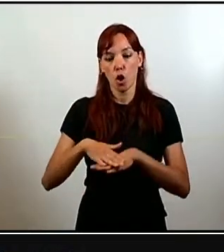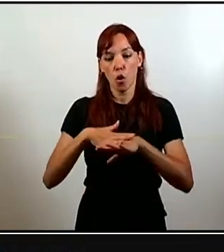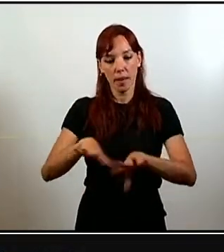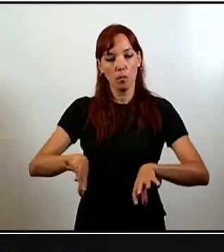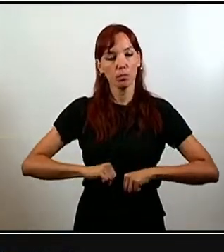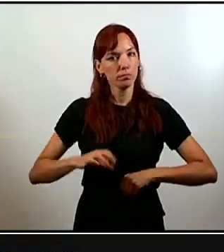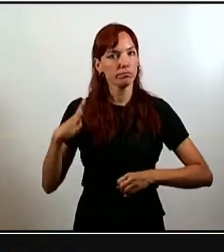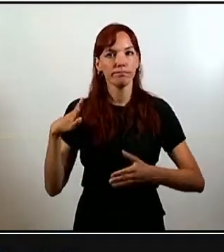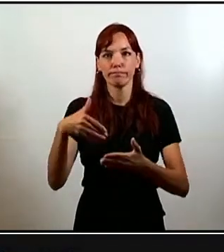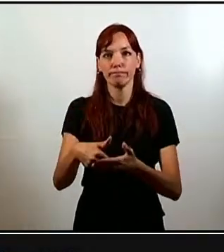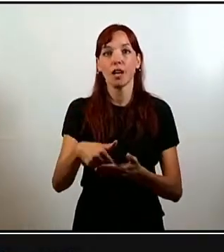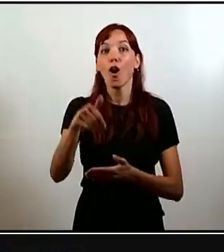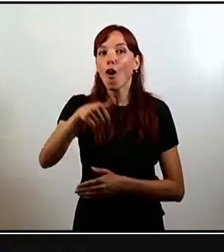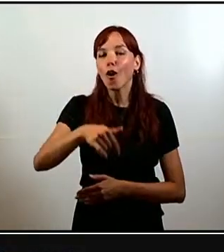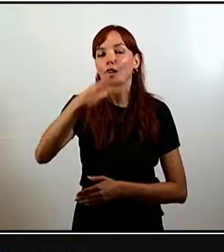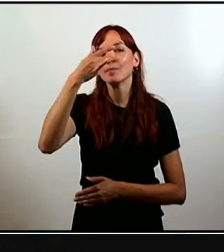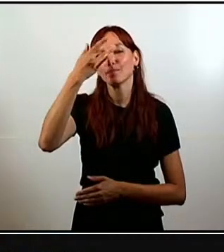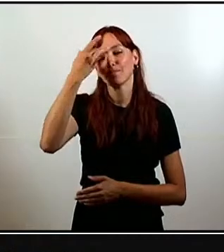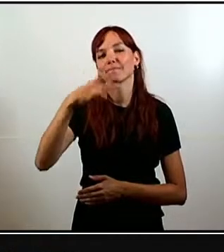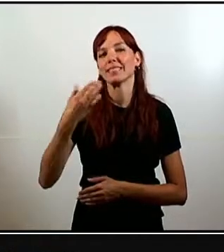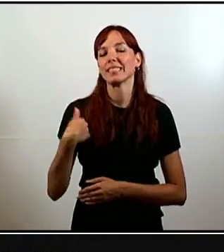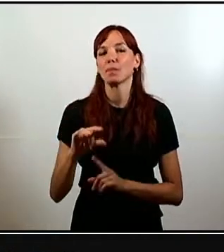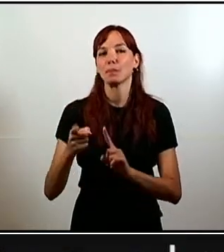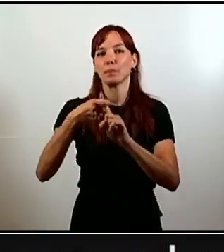que hoy, afortunadamente, es una realidad.